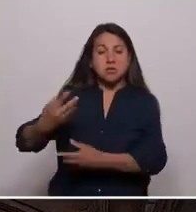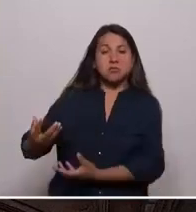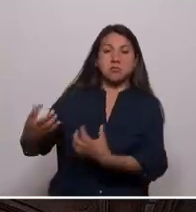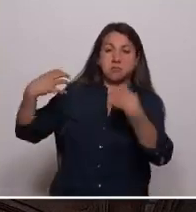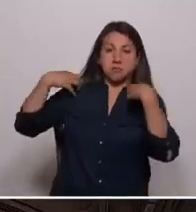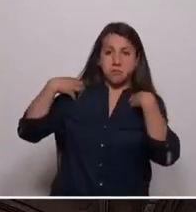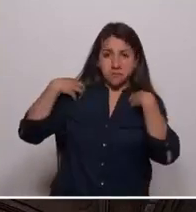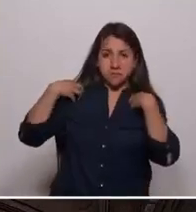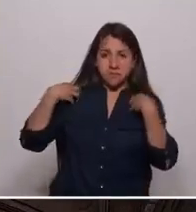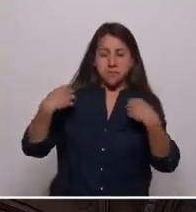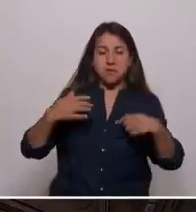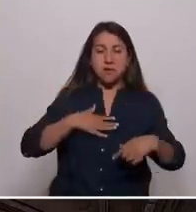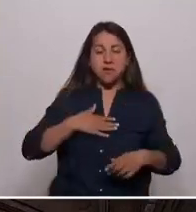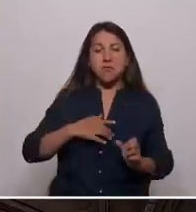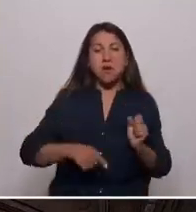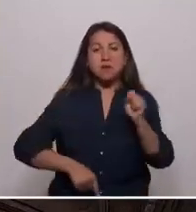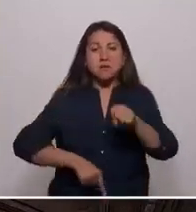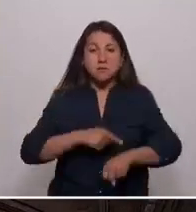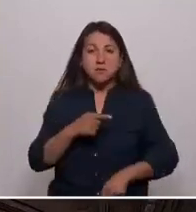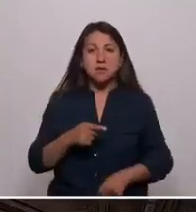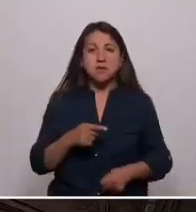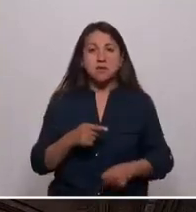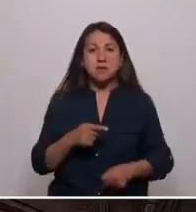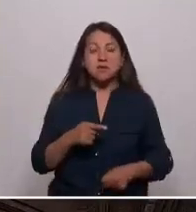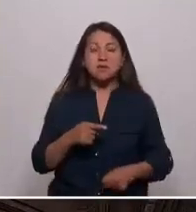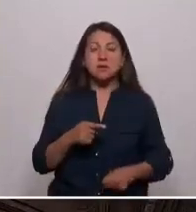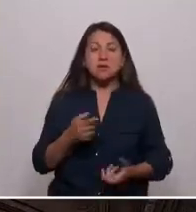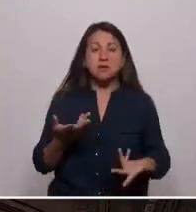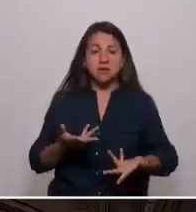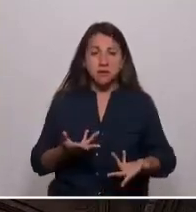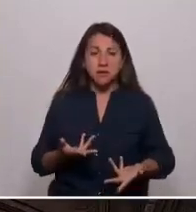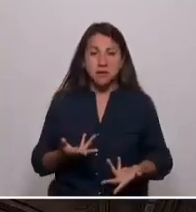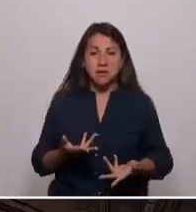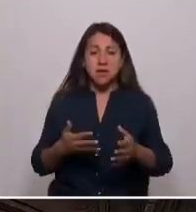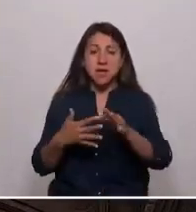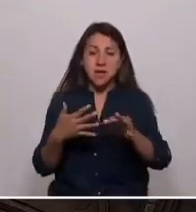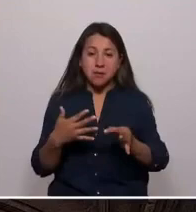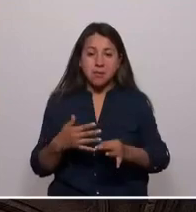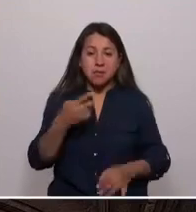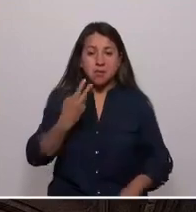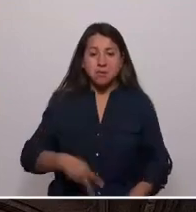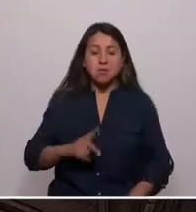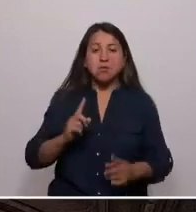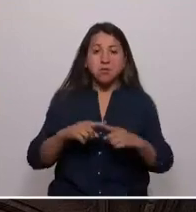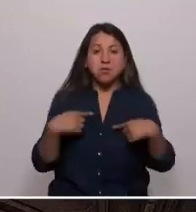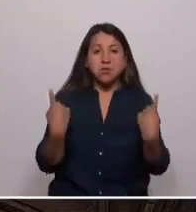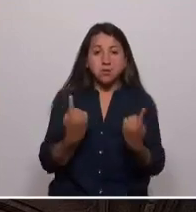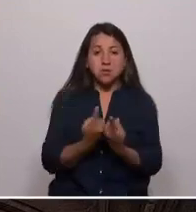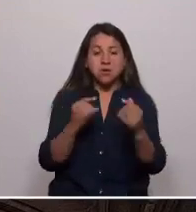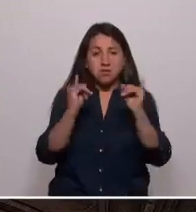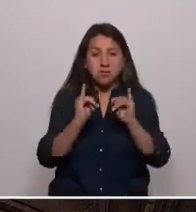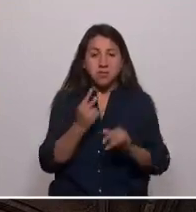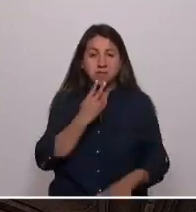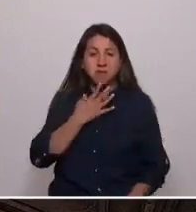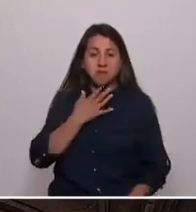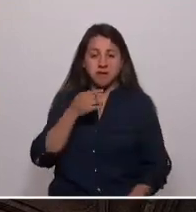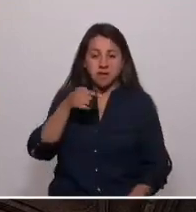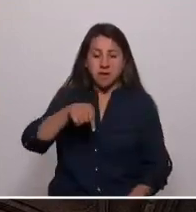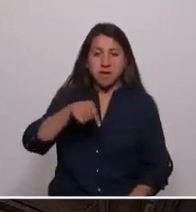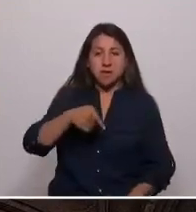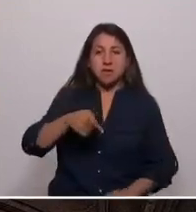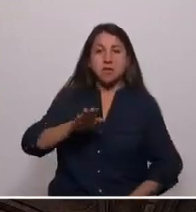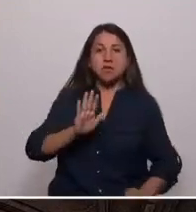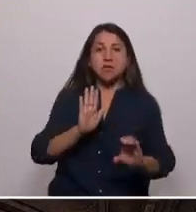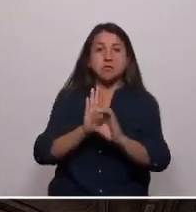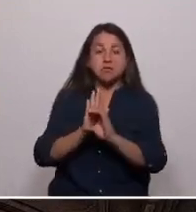creemos podemos aportar con un grano de arena, con elementos propios de nuestra cosmovisión, para esta constitución en